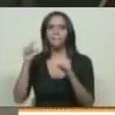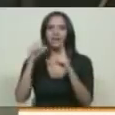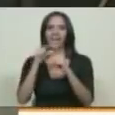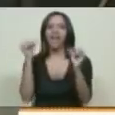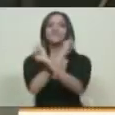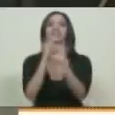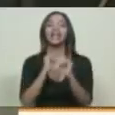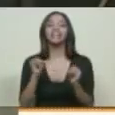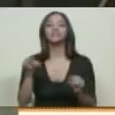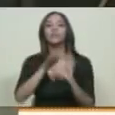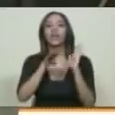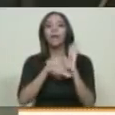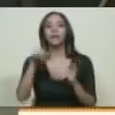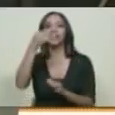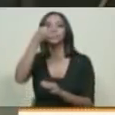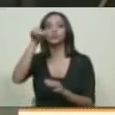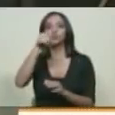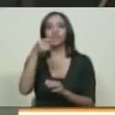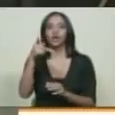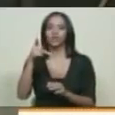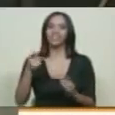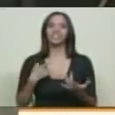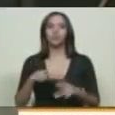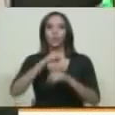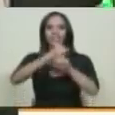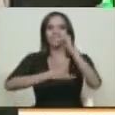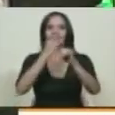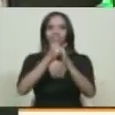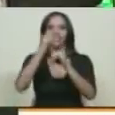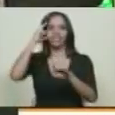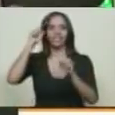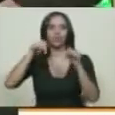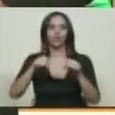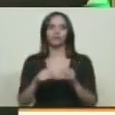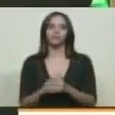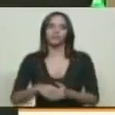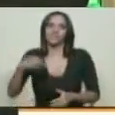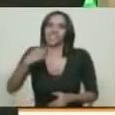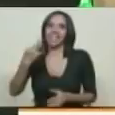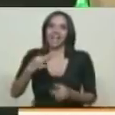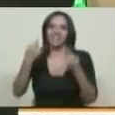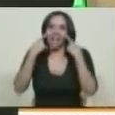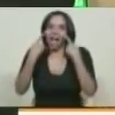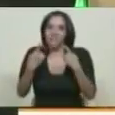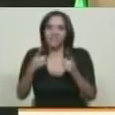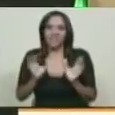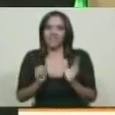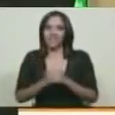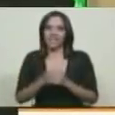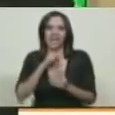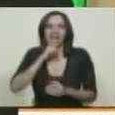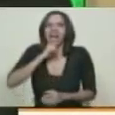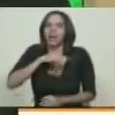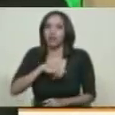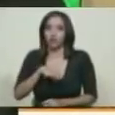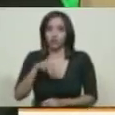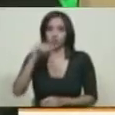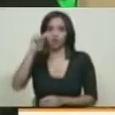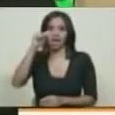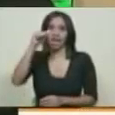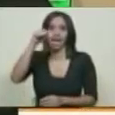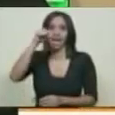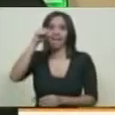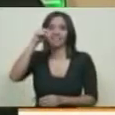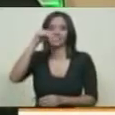en este su programa, su reconducta, que estuvo internacional el día de hoy. Bueno, la verdad es que acabar viéndole a Aznar da bastante asco, ¿no? Da bastante